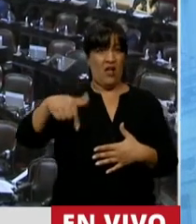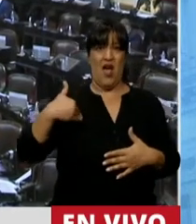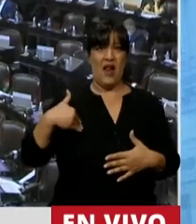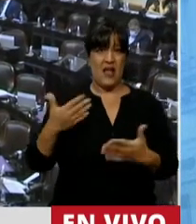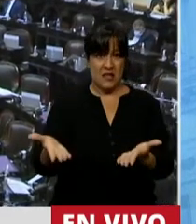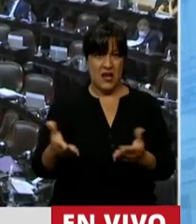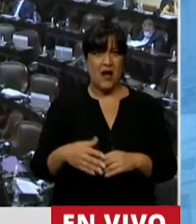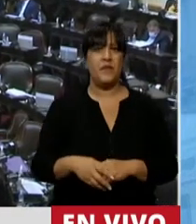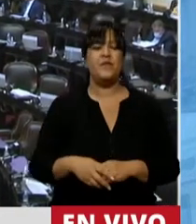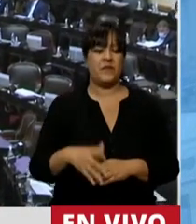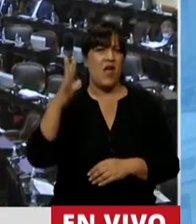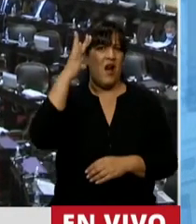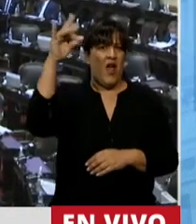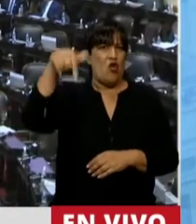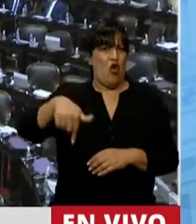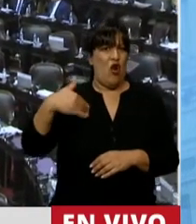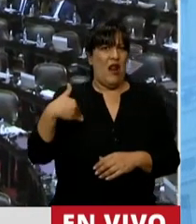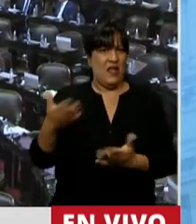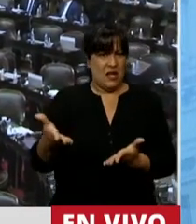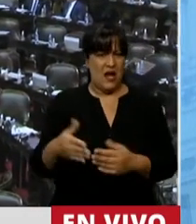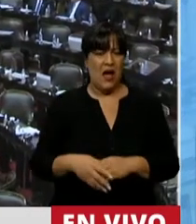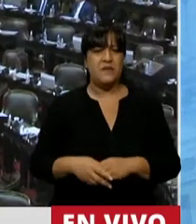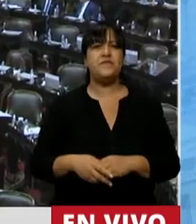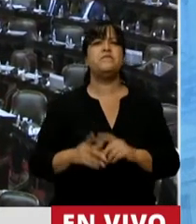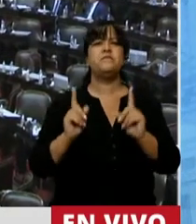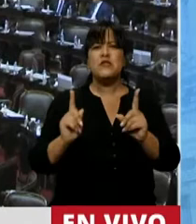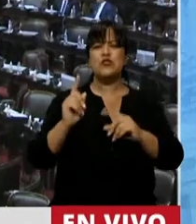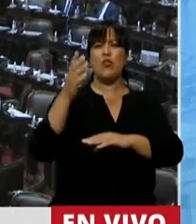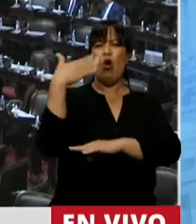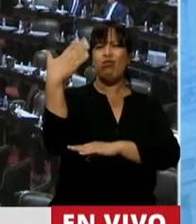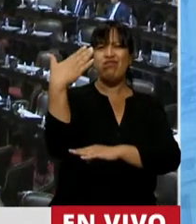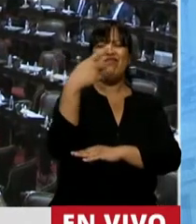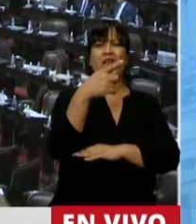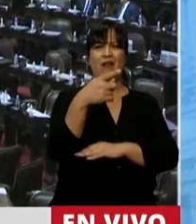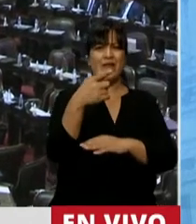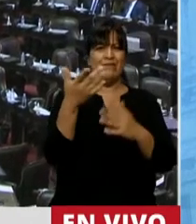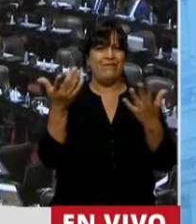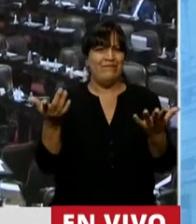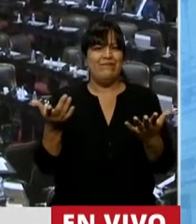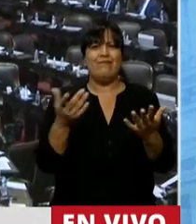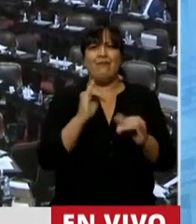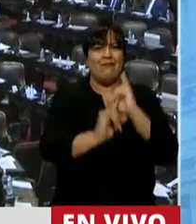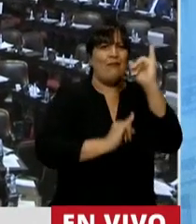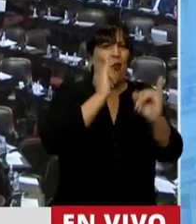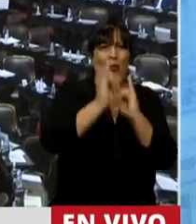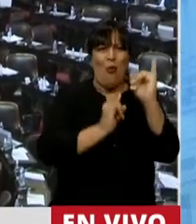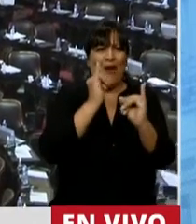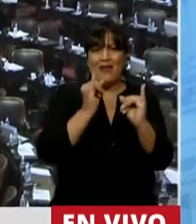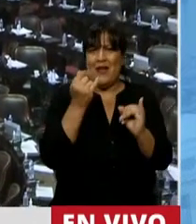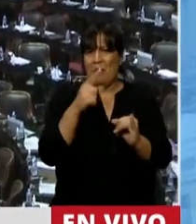que el relato no solamente lo mata la realidad, el relato lo